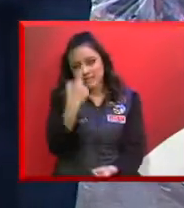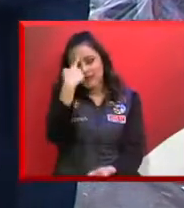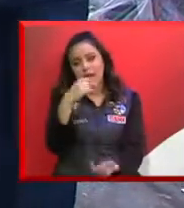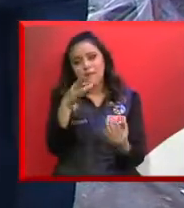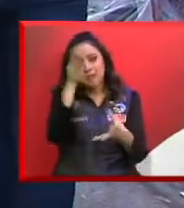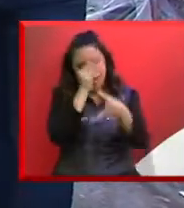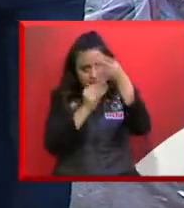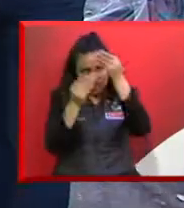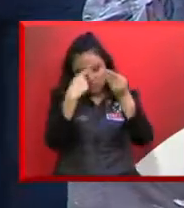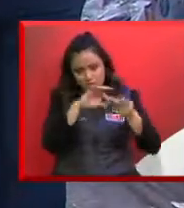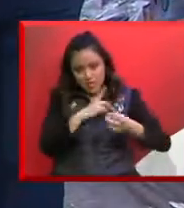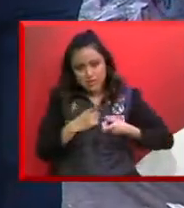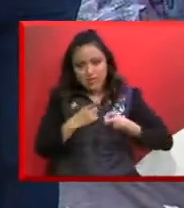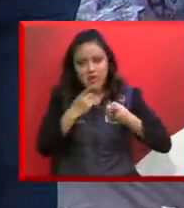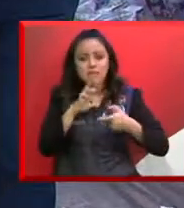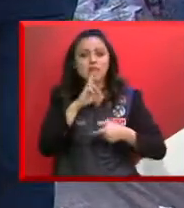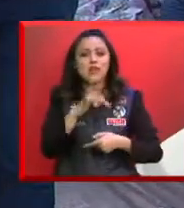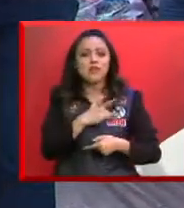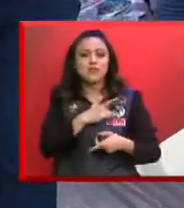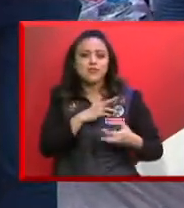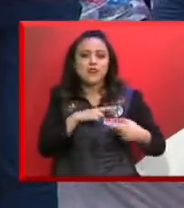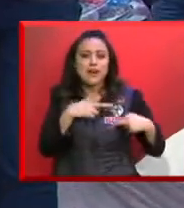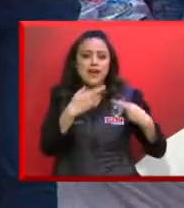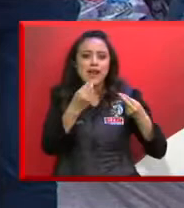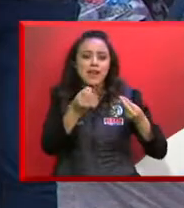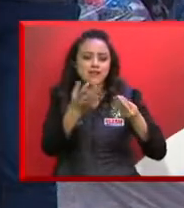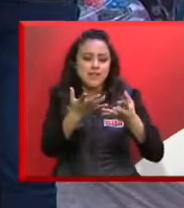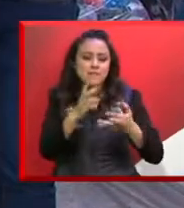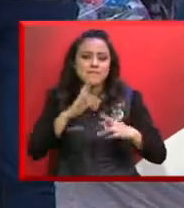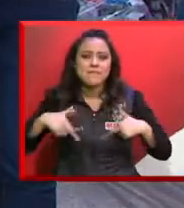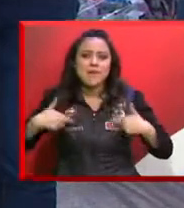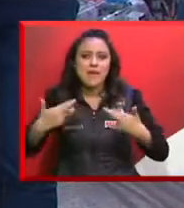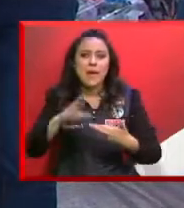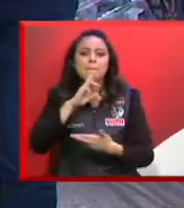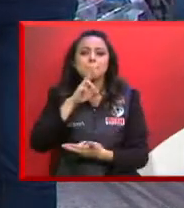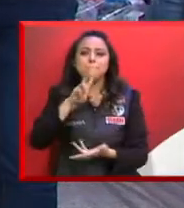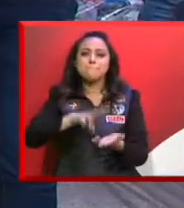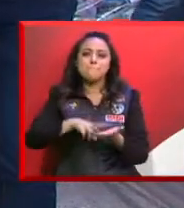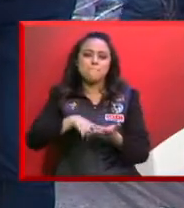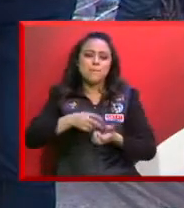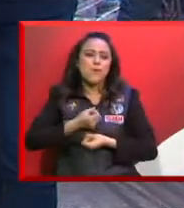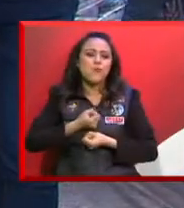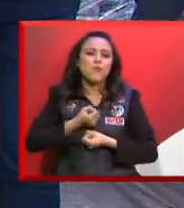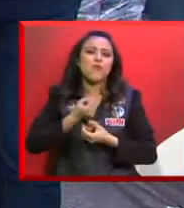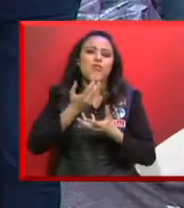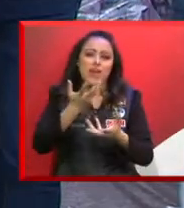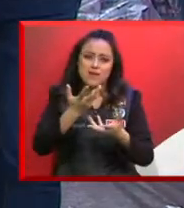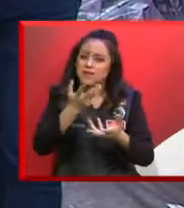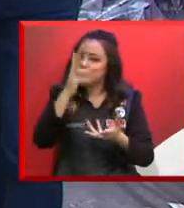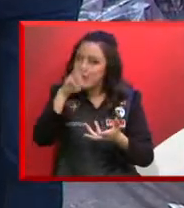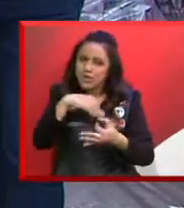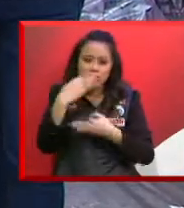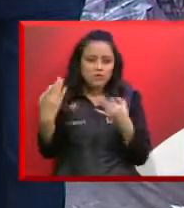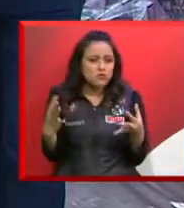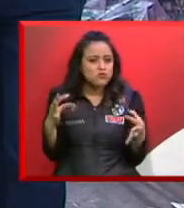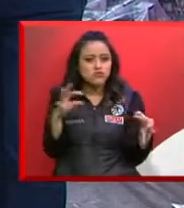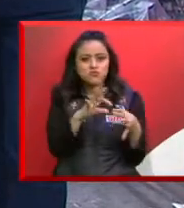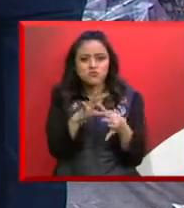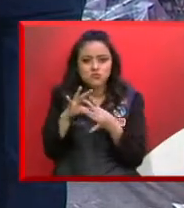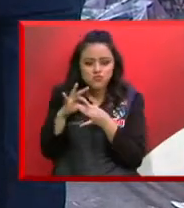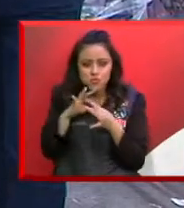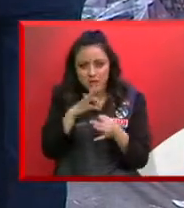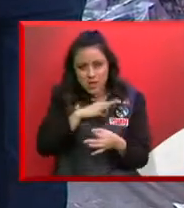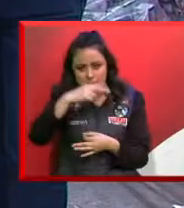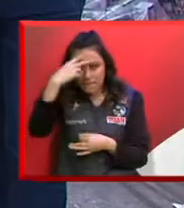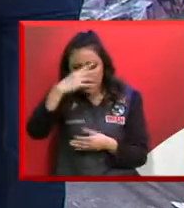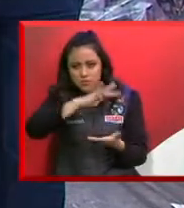que es dar, porque los mejores regalos vienen del corazón, ¿sabías eso? Sí, el mejor valor es la generosidad, que todos se unan a aportar a México